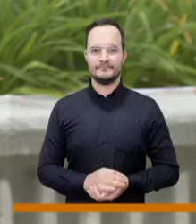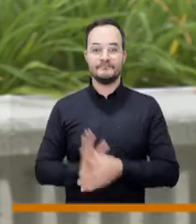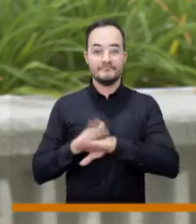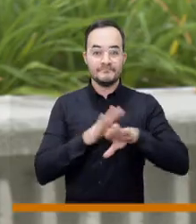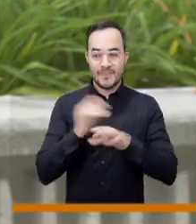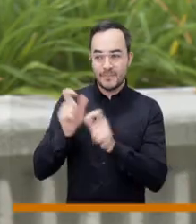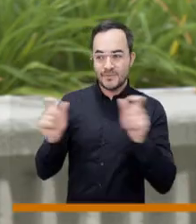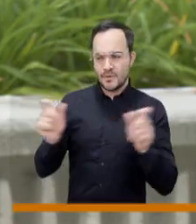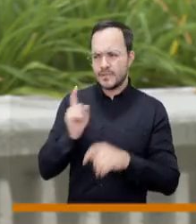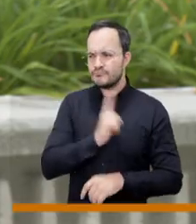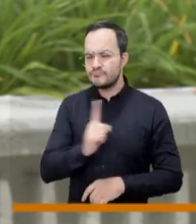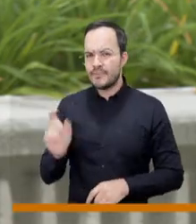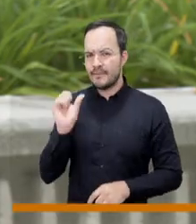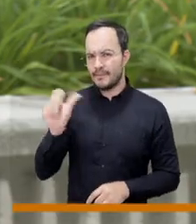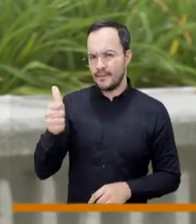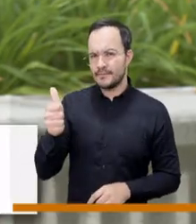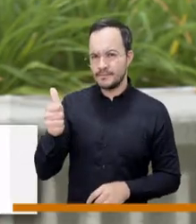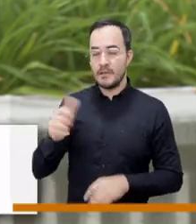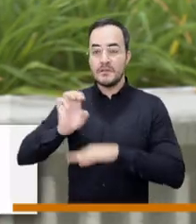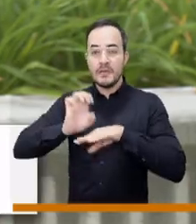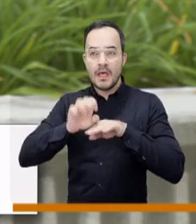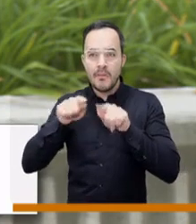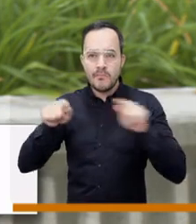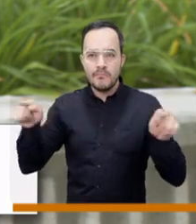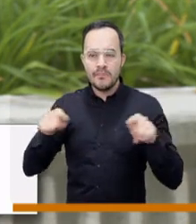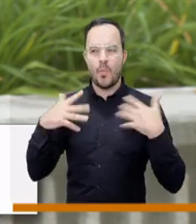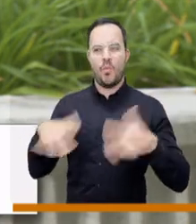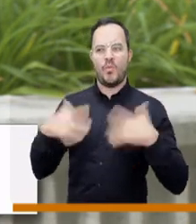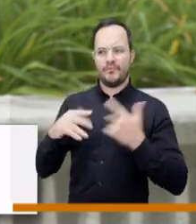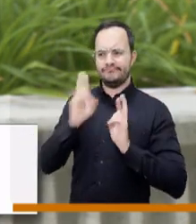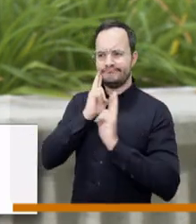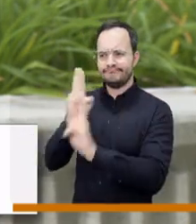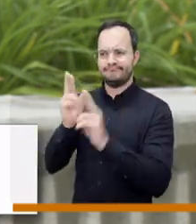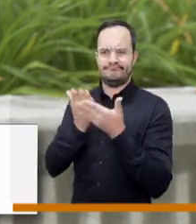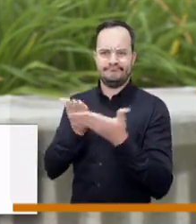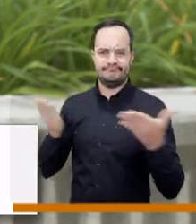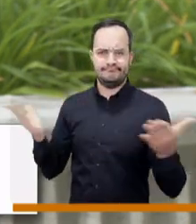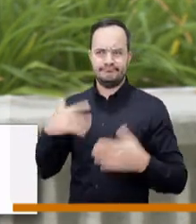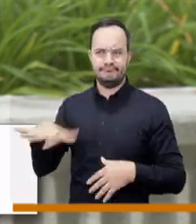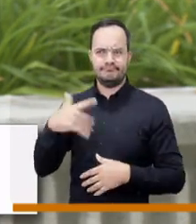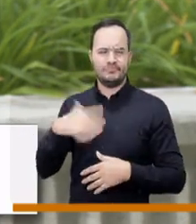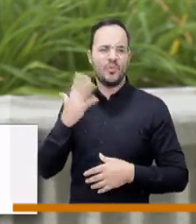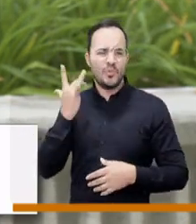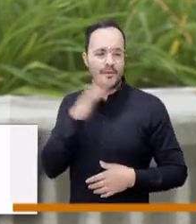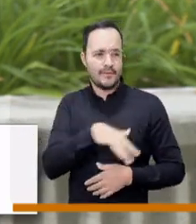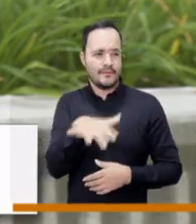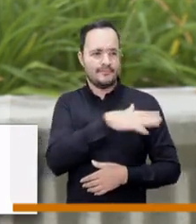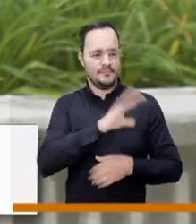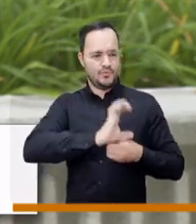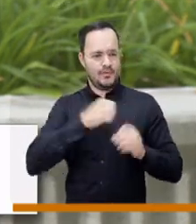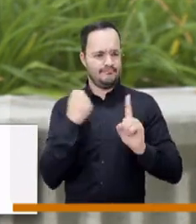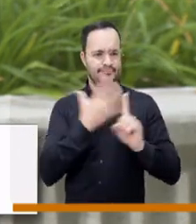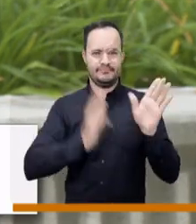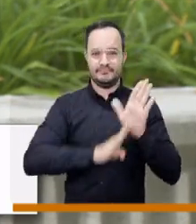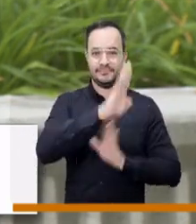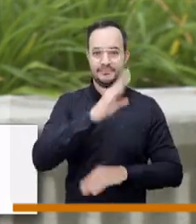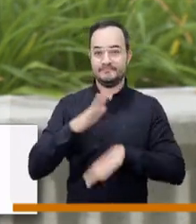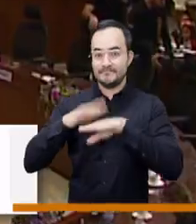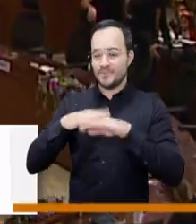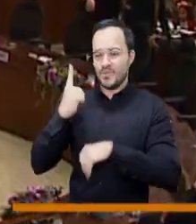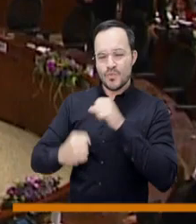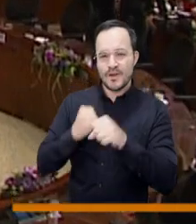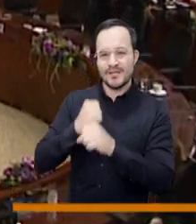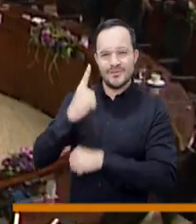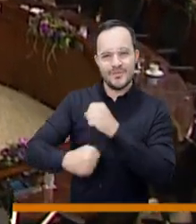10 personas o entidades serán destacadas gracias a sus significativos aportes a la ciudad. Esta sesión de gala se celebra cada